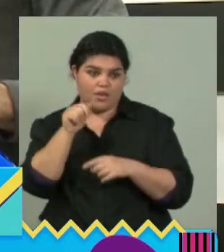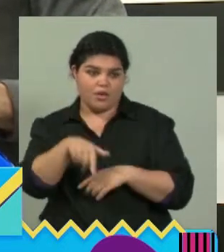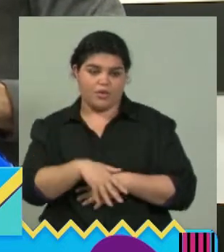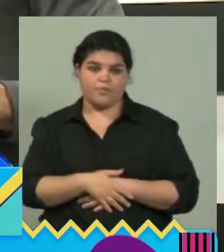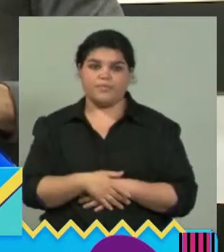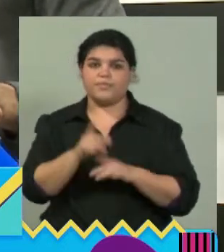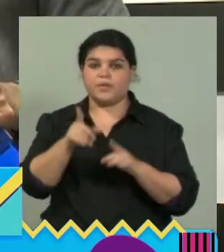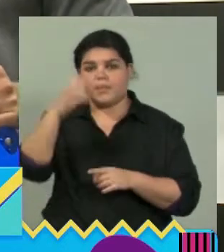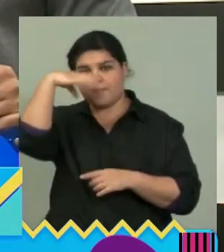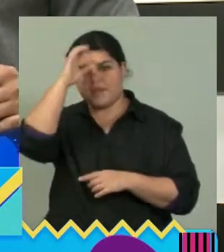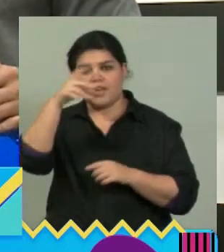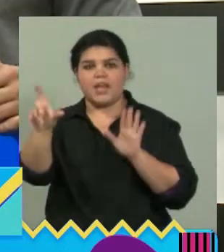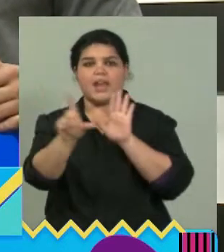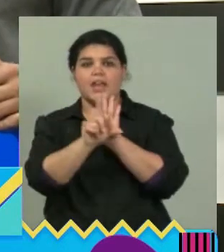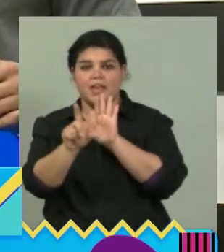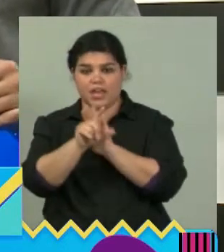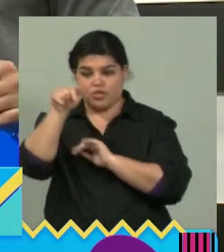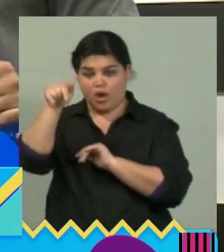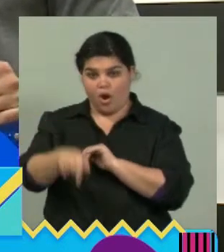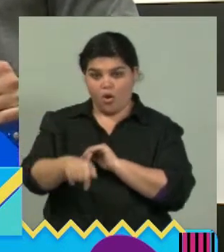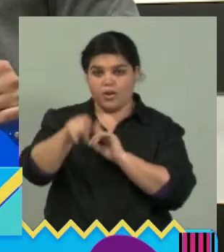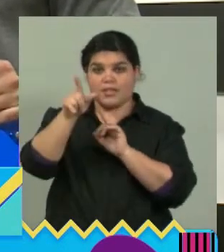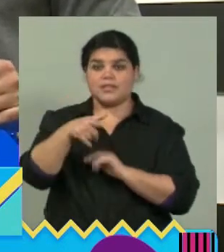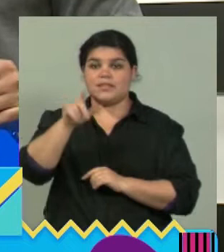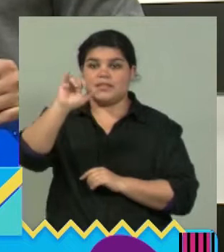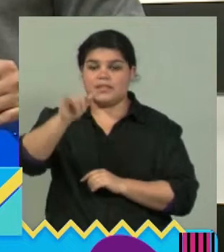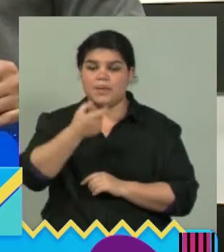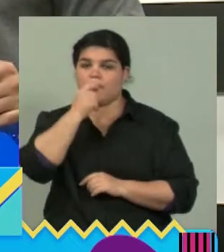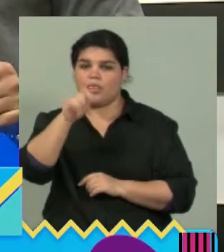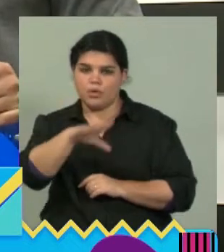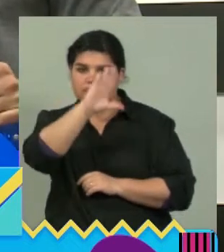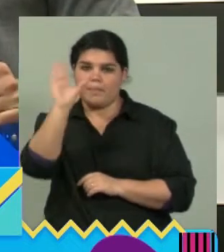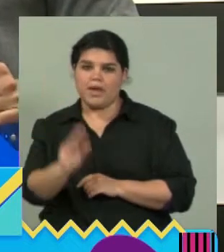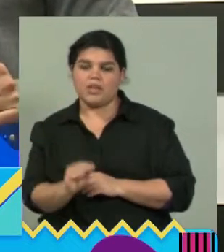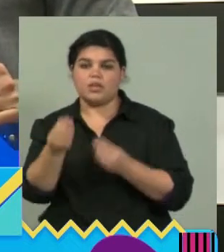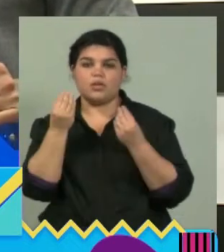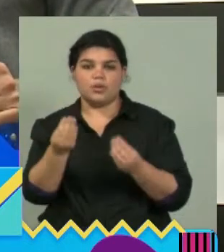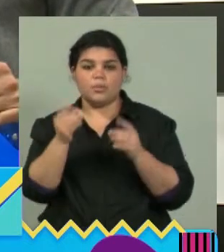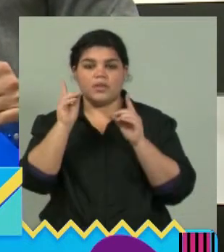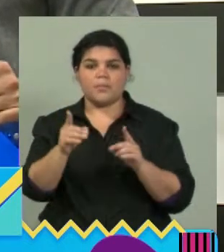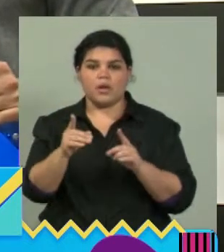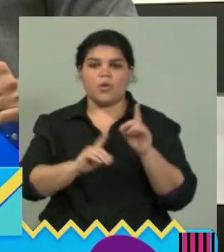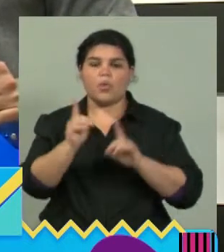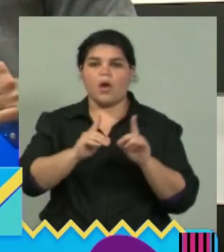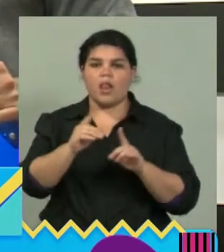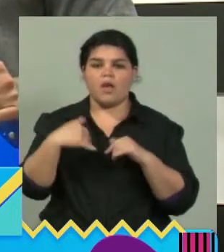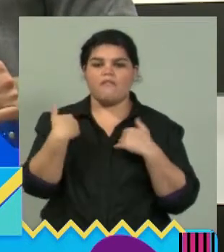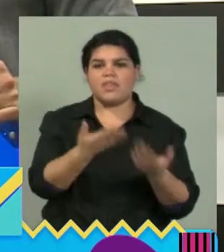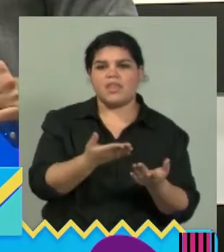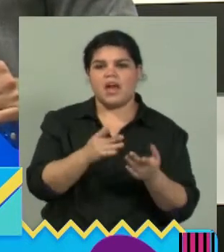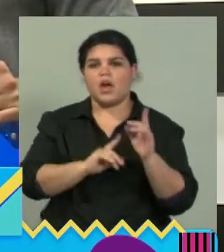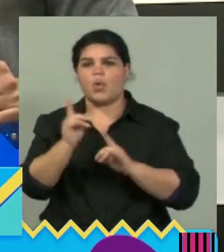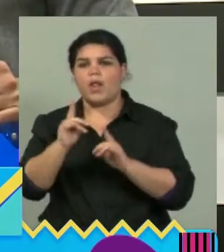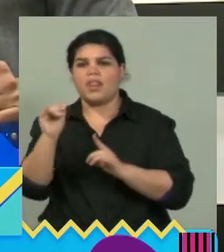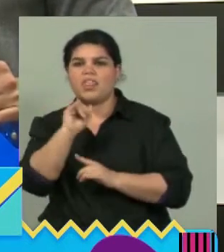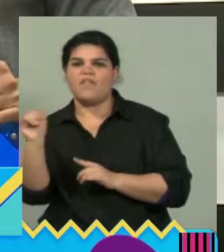de hoy, la minería, la legislación vigente en Mendoza, en el país. ¿Cuáles son las ventajas? ¿Cuáles son las desventajas? Todo eso vamos a estar planteando